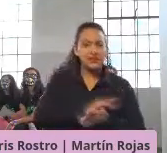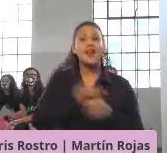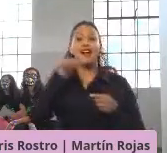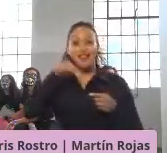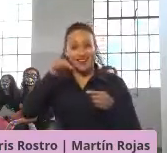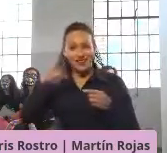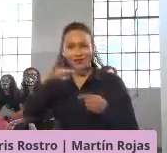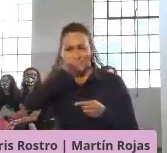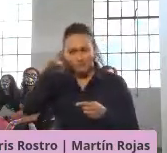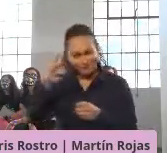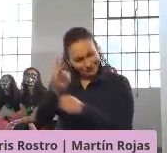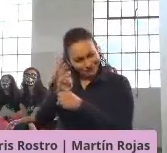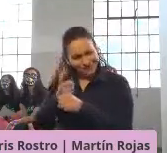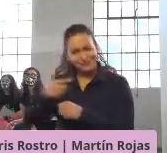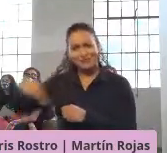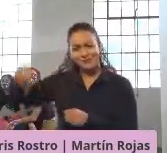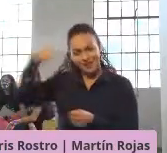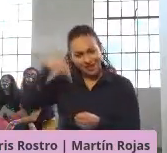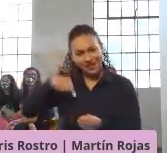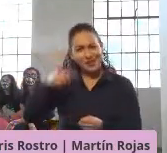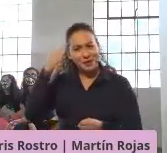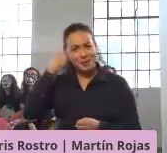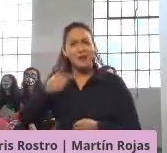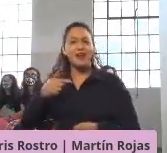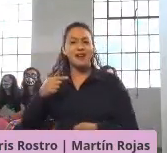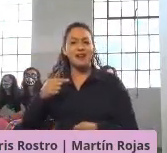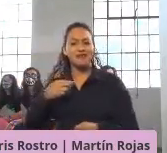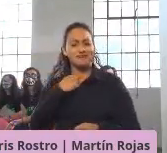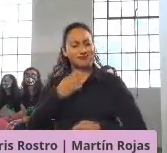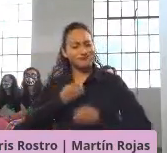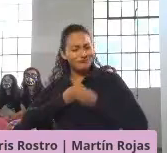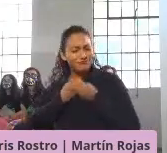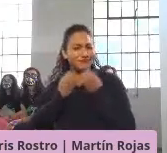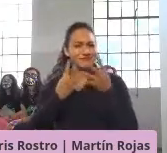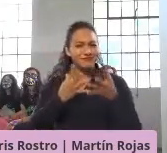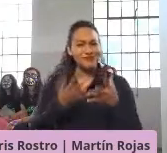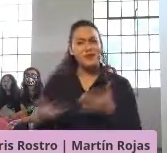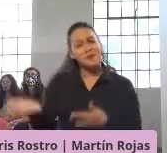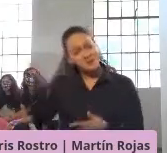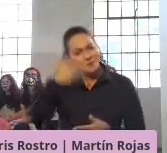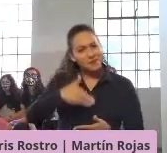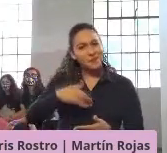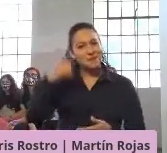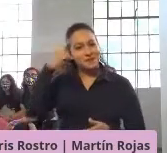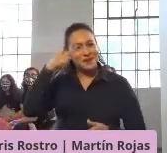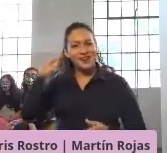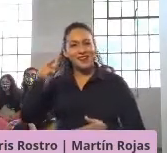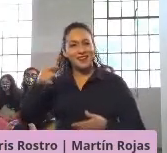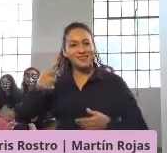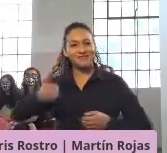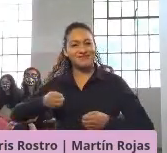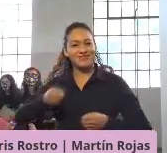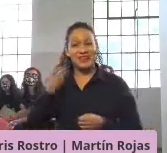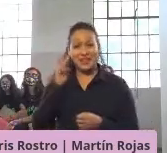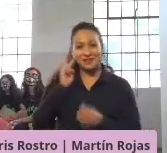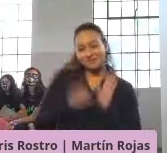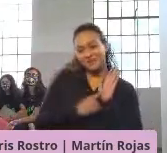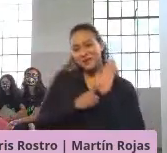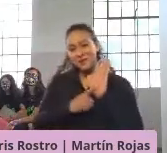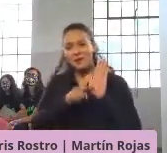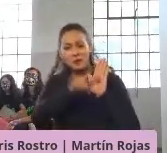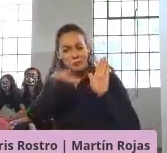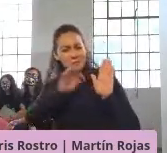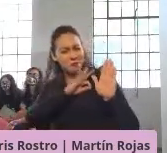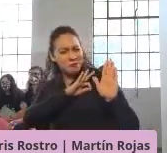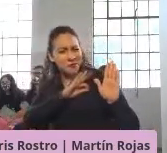cariñosa invitación a que se pinten sus rayas, aloquen sus melenas, pero sobre todo afilen sus hermosas garras.